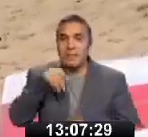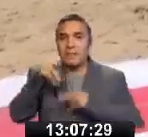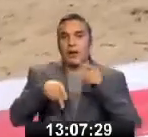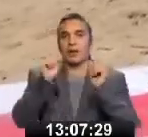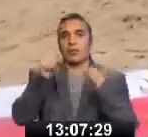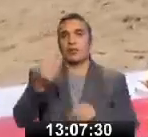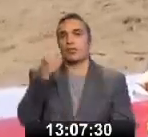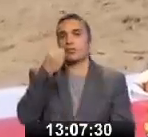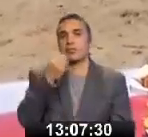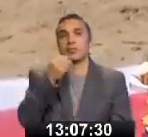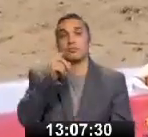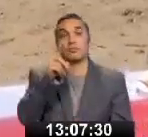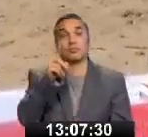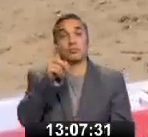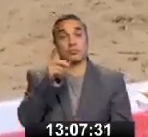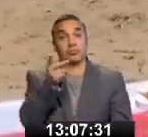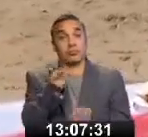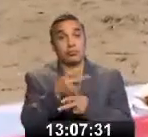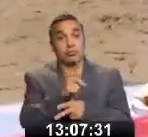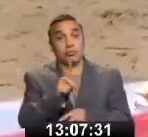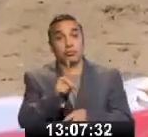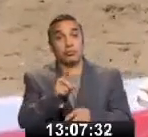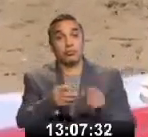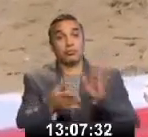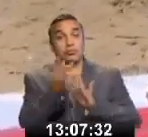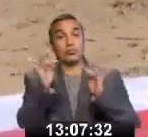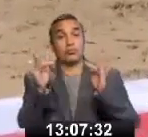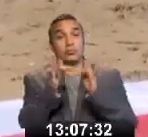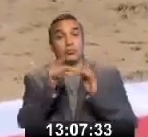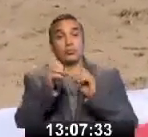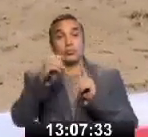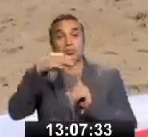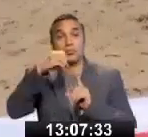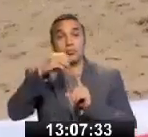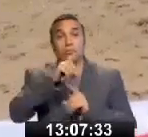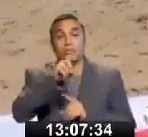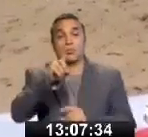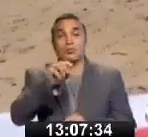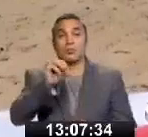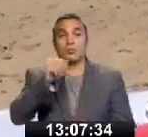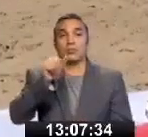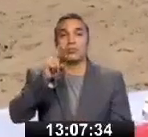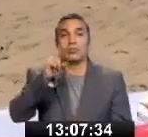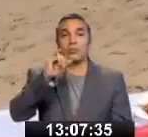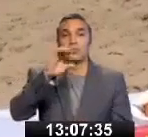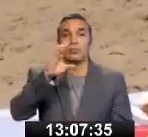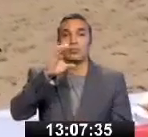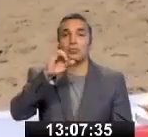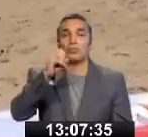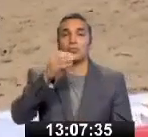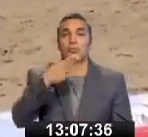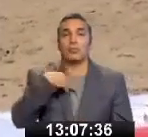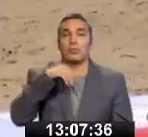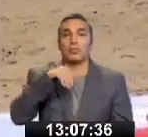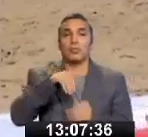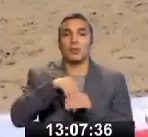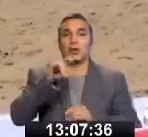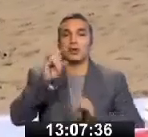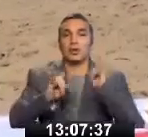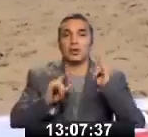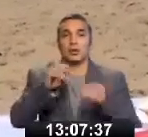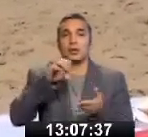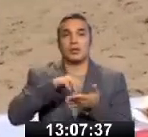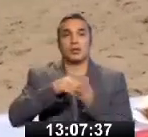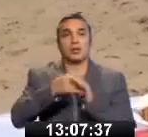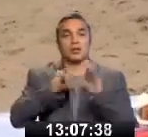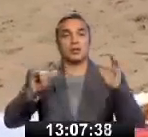Playas. Ahora, me dice la producción, correcto, que hacemos un enlace en vivo y en directo con Mauricio Ceballos, quien se encuentra en Salinas, en la